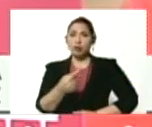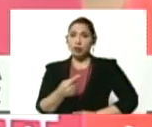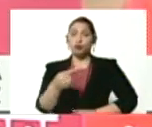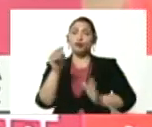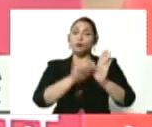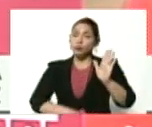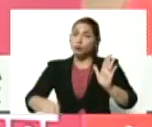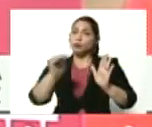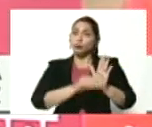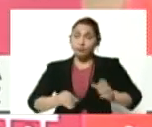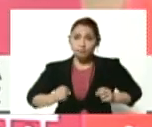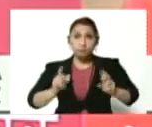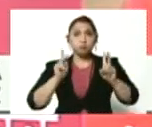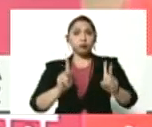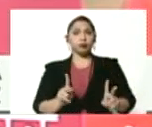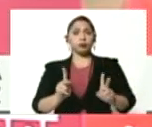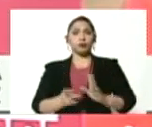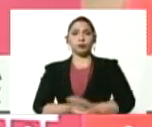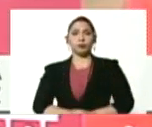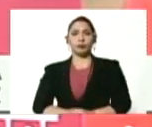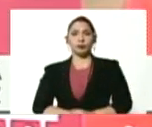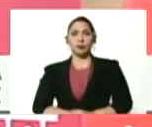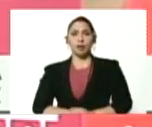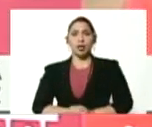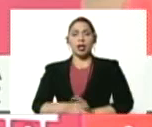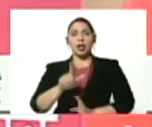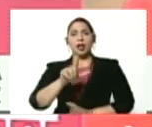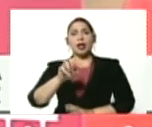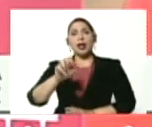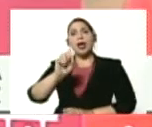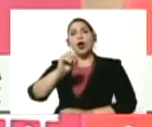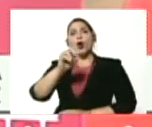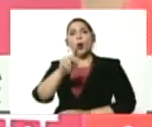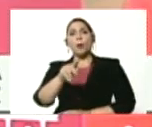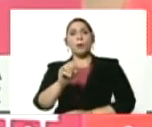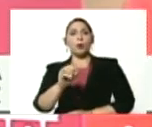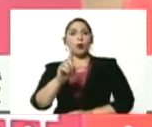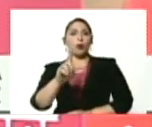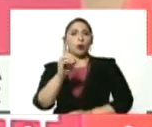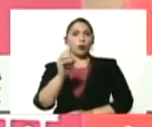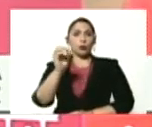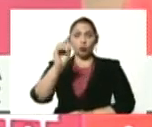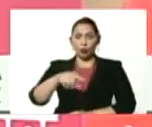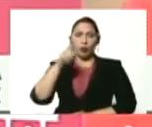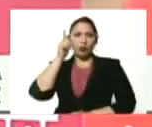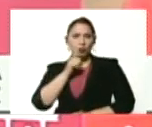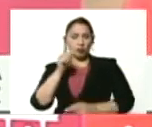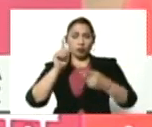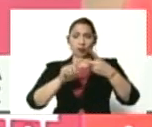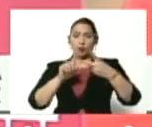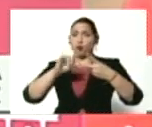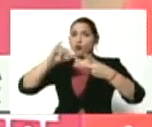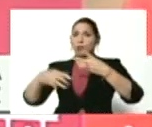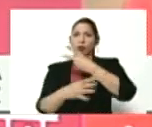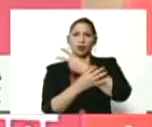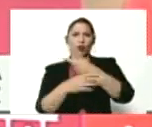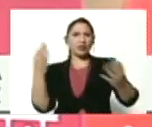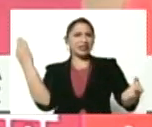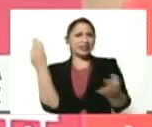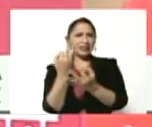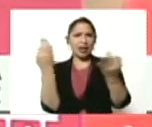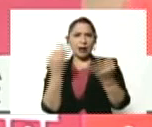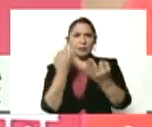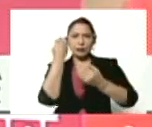varias oportunidades que Leopoldo López, que Juan Guaidó, estaban siempre detrás de